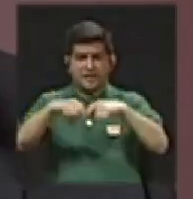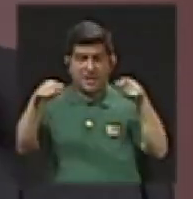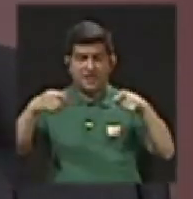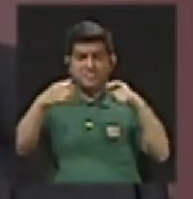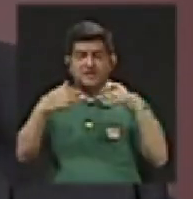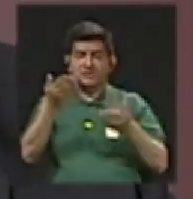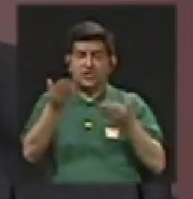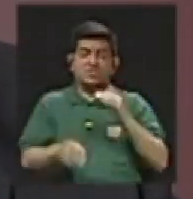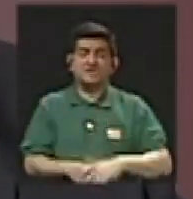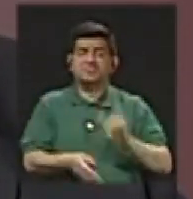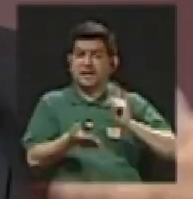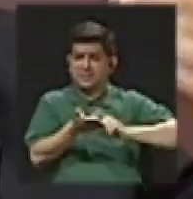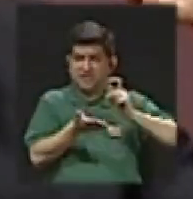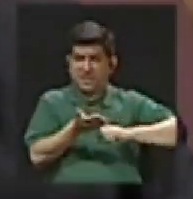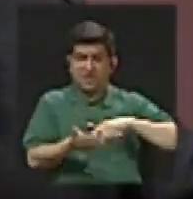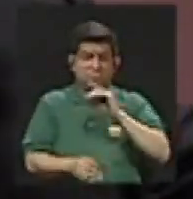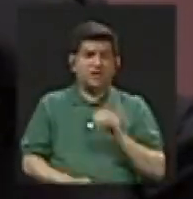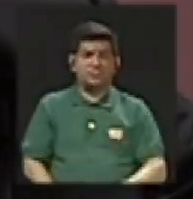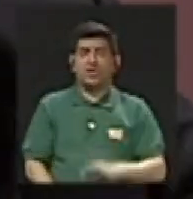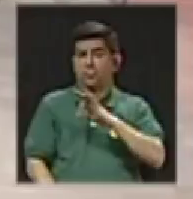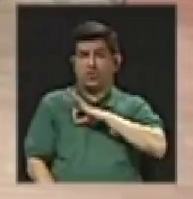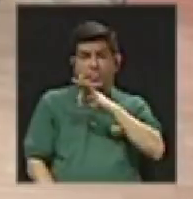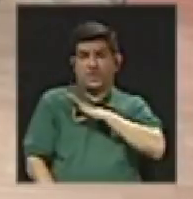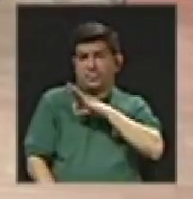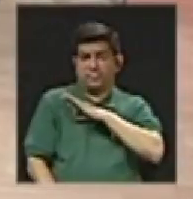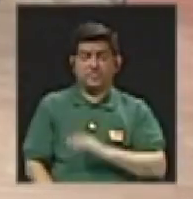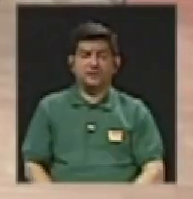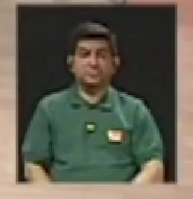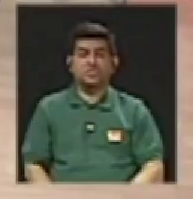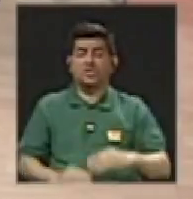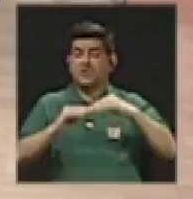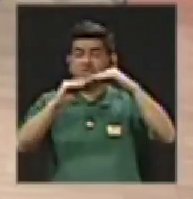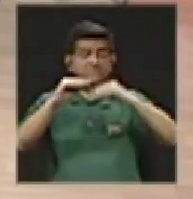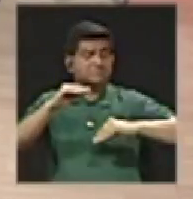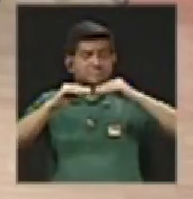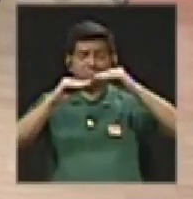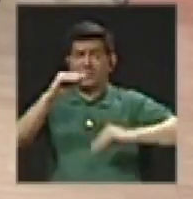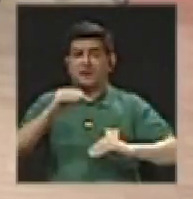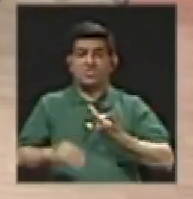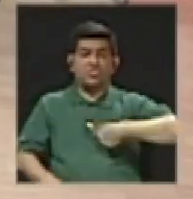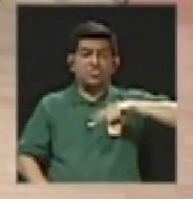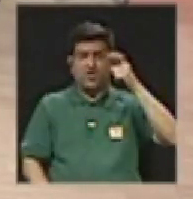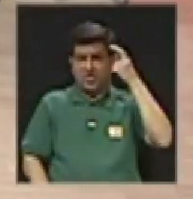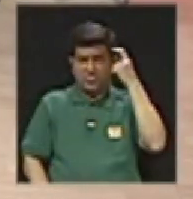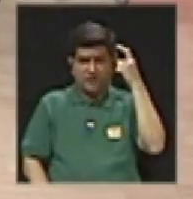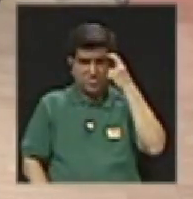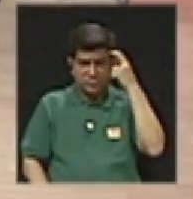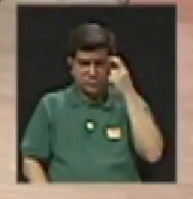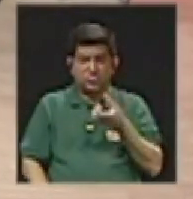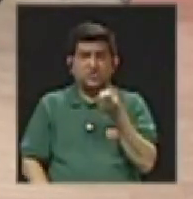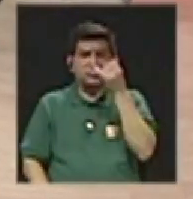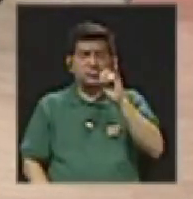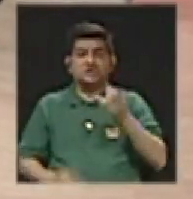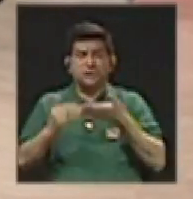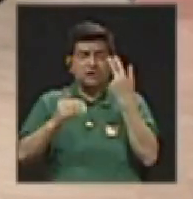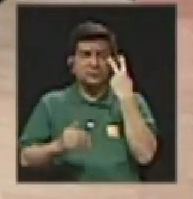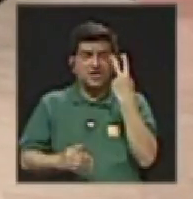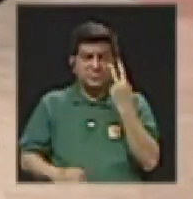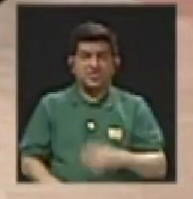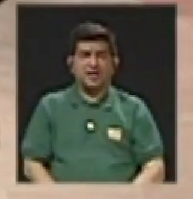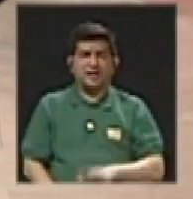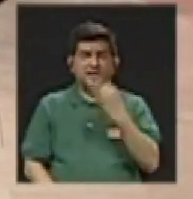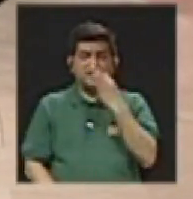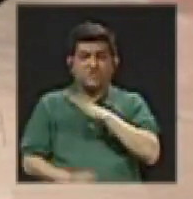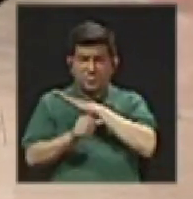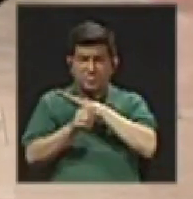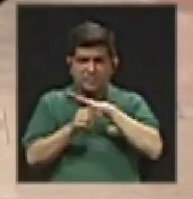sea el déficit o el superávit, en realidad es mucho menor de lo que hubiéramos pensado si viéramos las cosas en términos